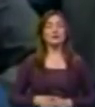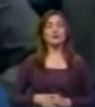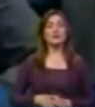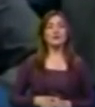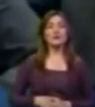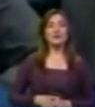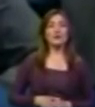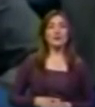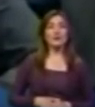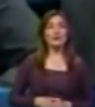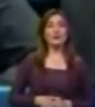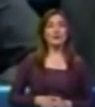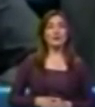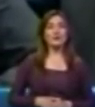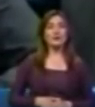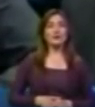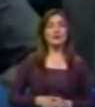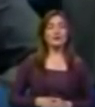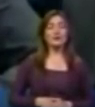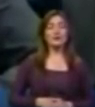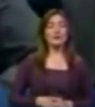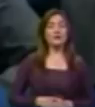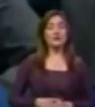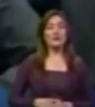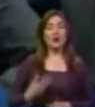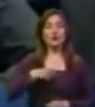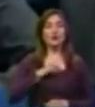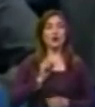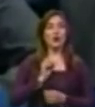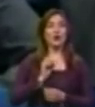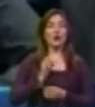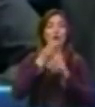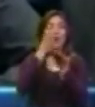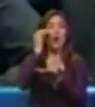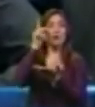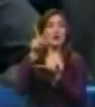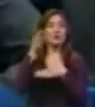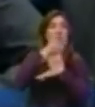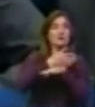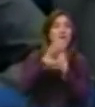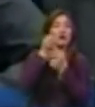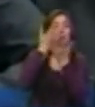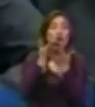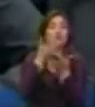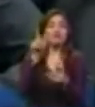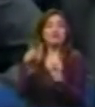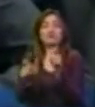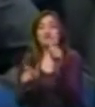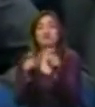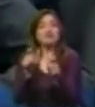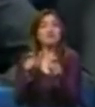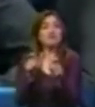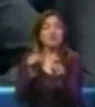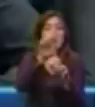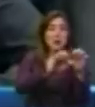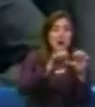podemos hacer declaraciones canciller que significa anticipar criterio de las personas que van